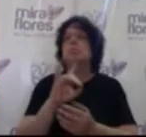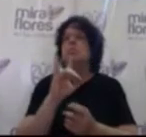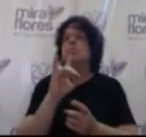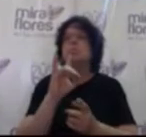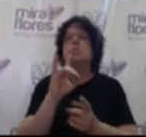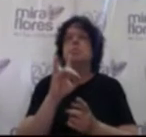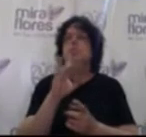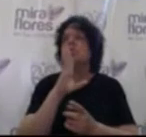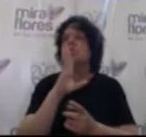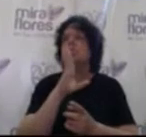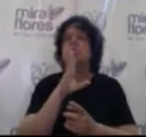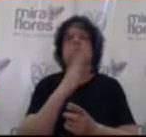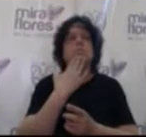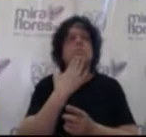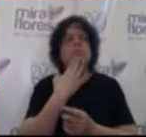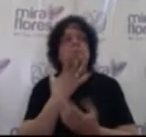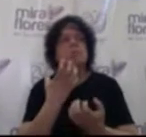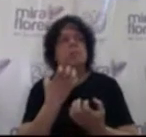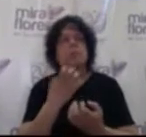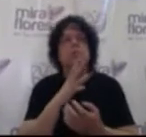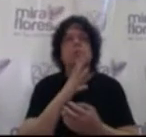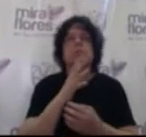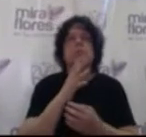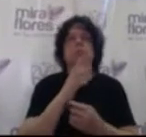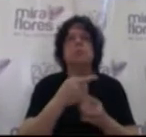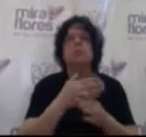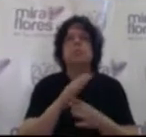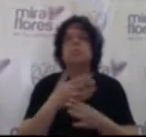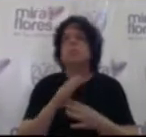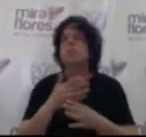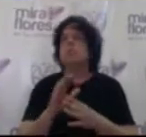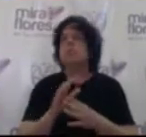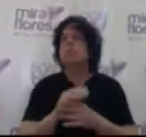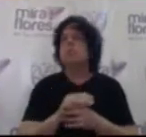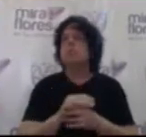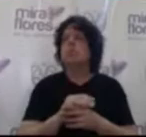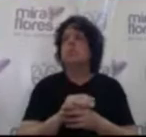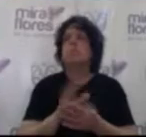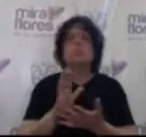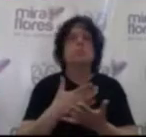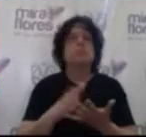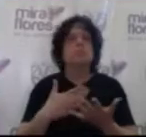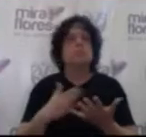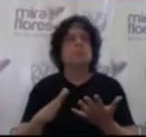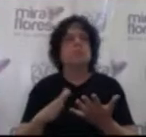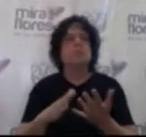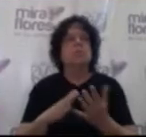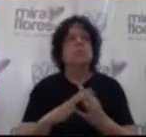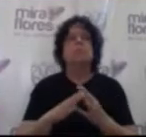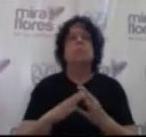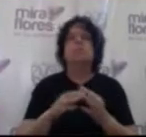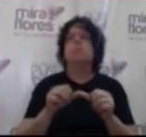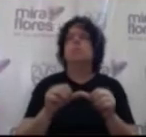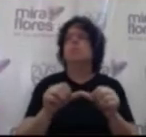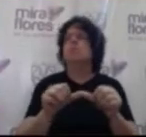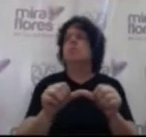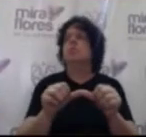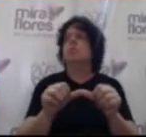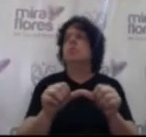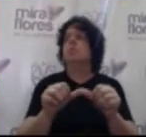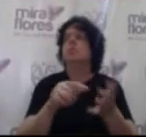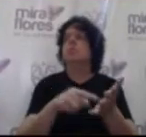quien considere pertinente en este momento, si tuviesen algún informe en mesa. No habiendo informes, procederemos a pasar a lo que es orden del